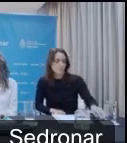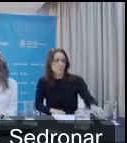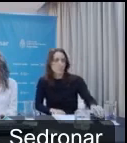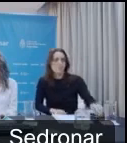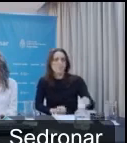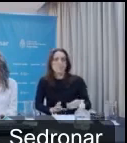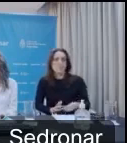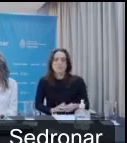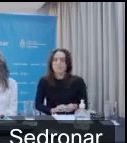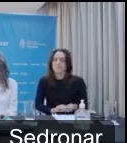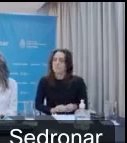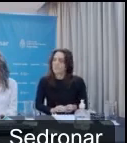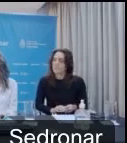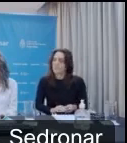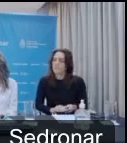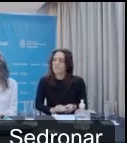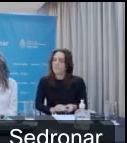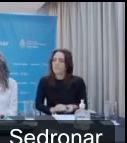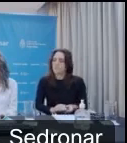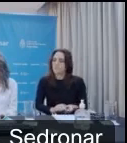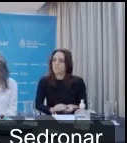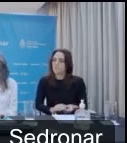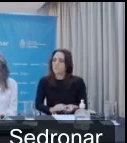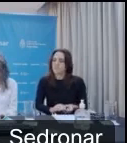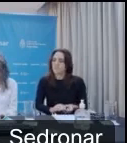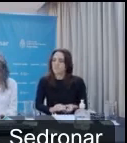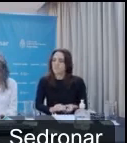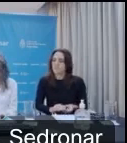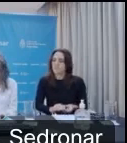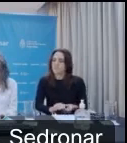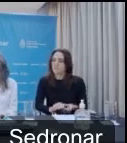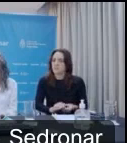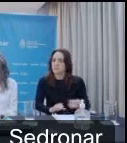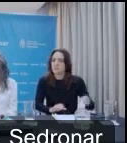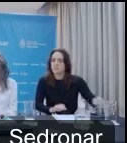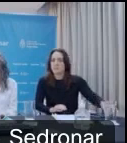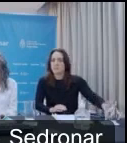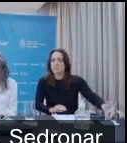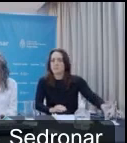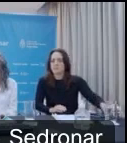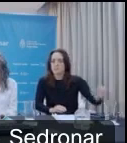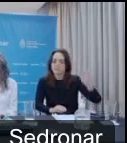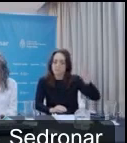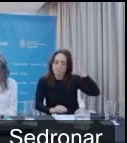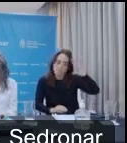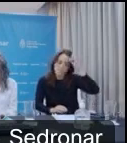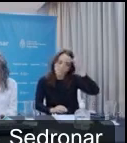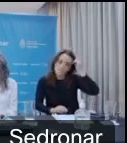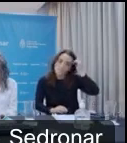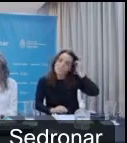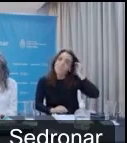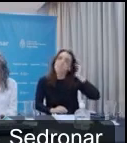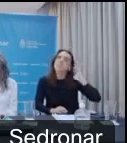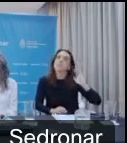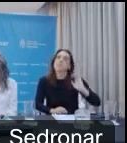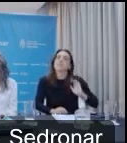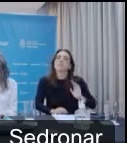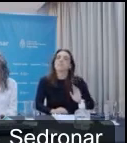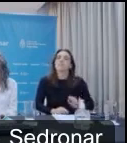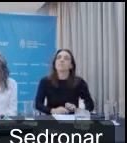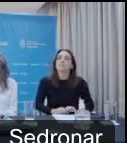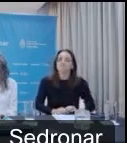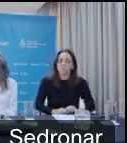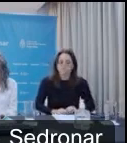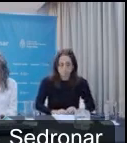con consumos problemáticos debían ser tratamientos dignos, que atiendan la singularidad de las personas y que permitan, en esto decíamos, que